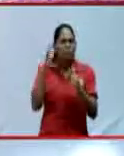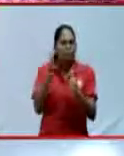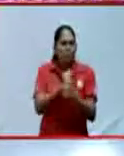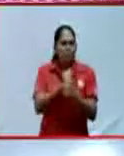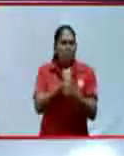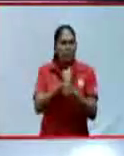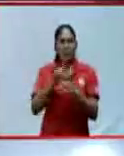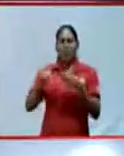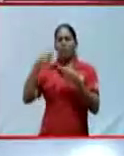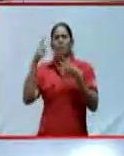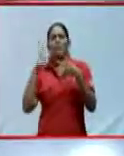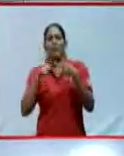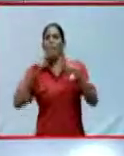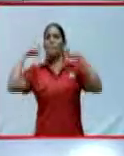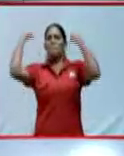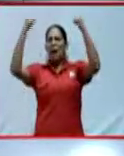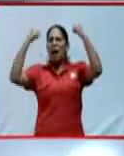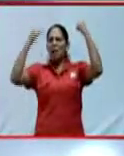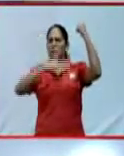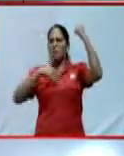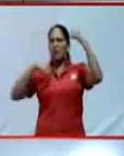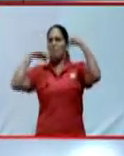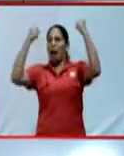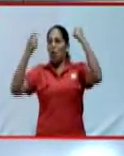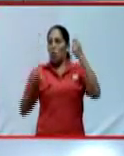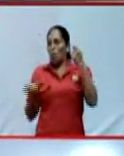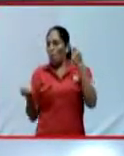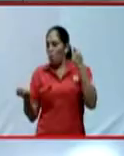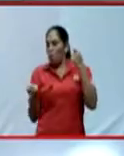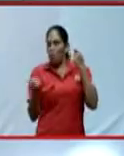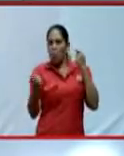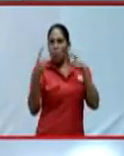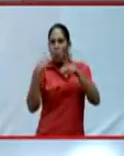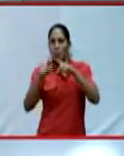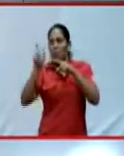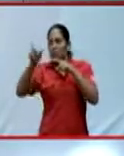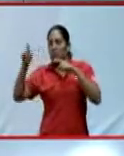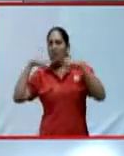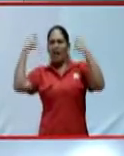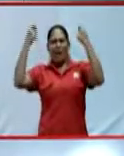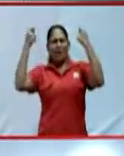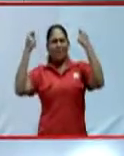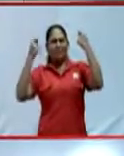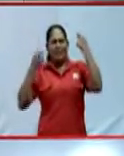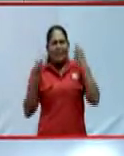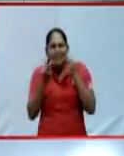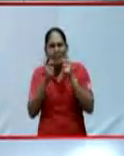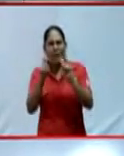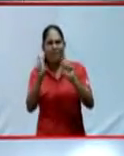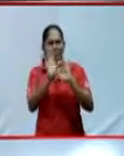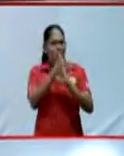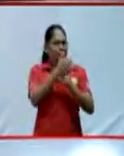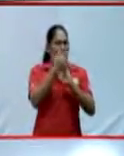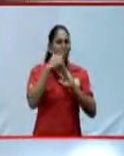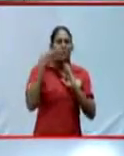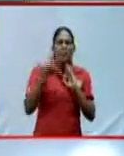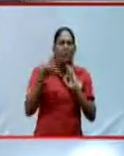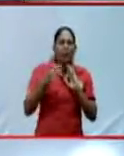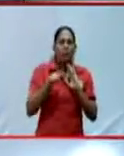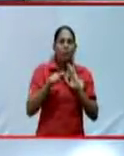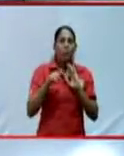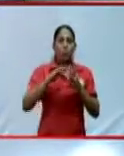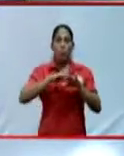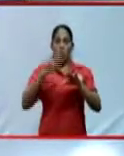qué? Porque si se concreta el golpe de Estado, triunfan. Si no se concretan, también triunfan, entre